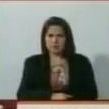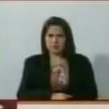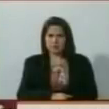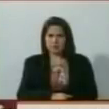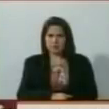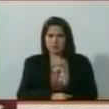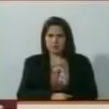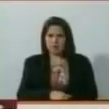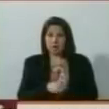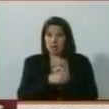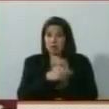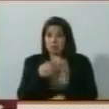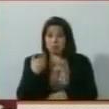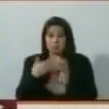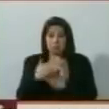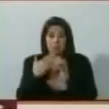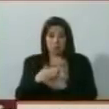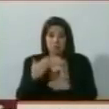Que sufran.